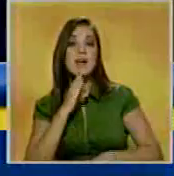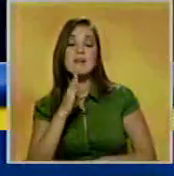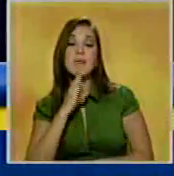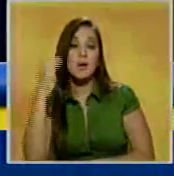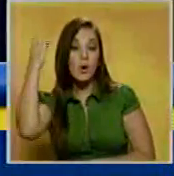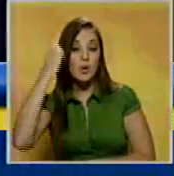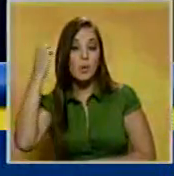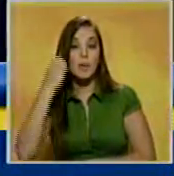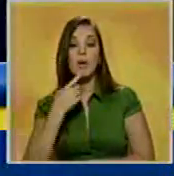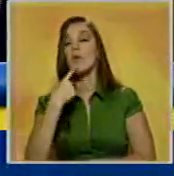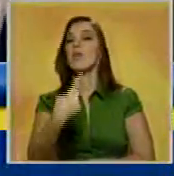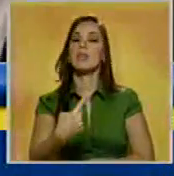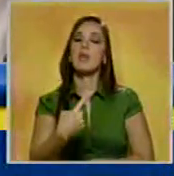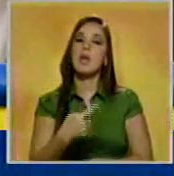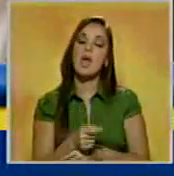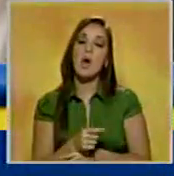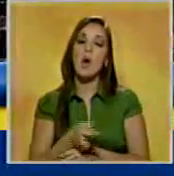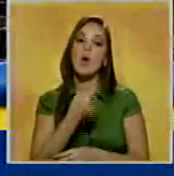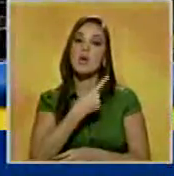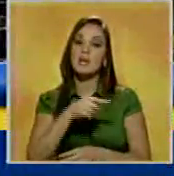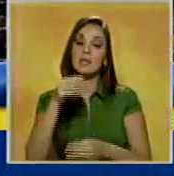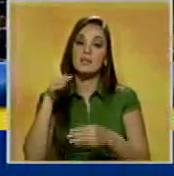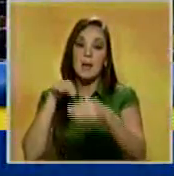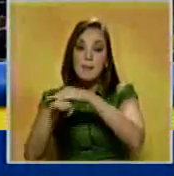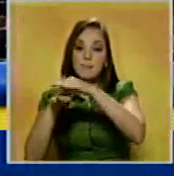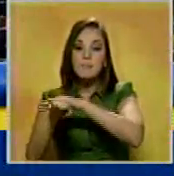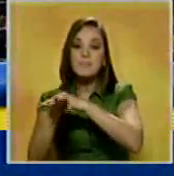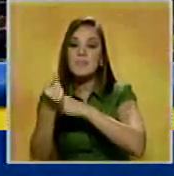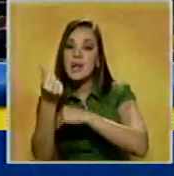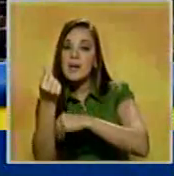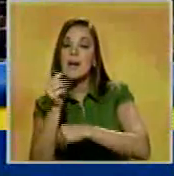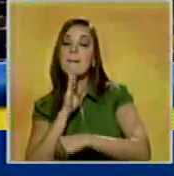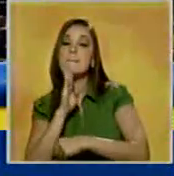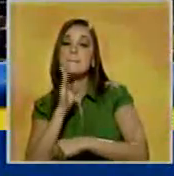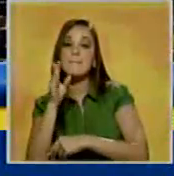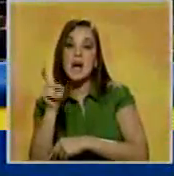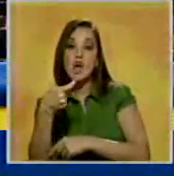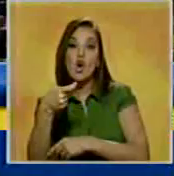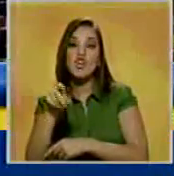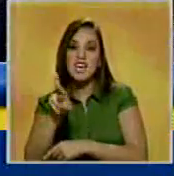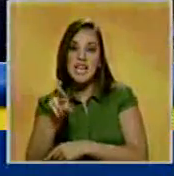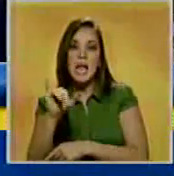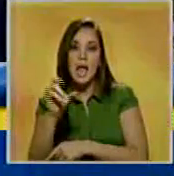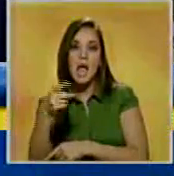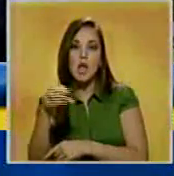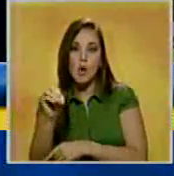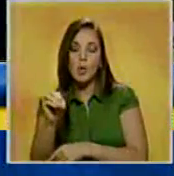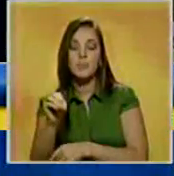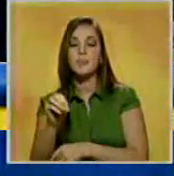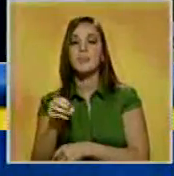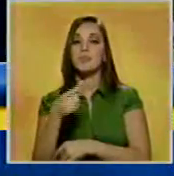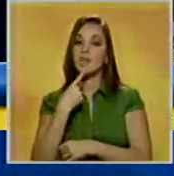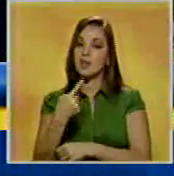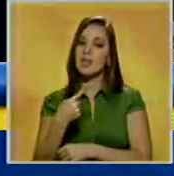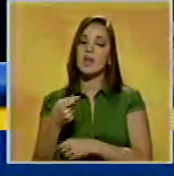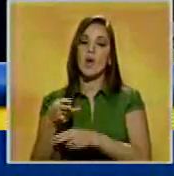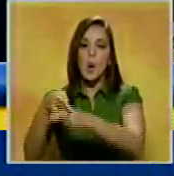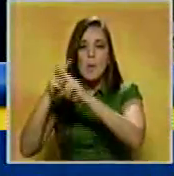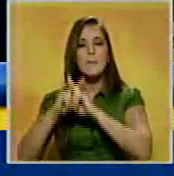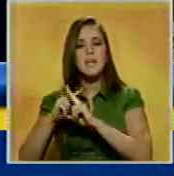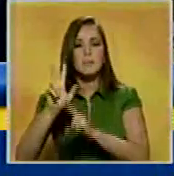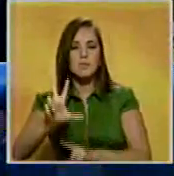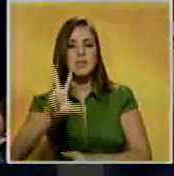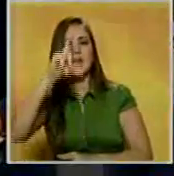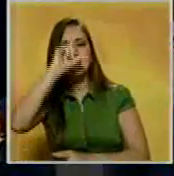la máxima cantidad de liquidez en los bancos griegos el gobierno solicitó formalmente reir un préstamo de 3 años a